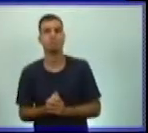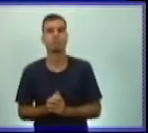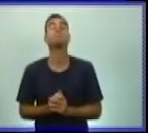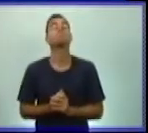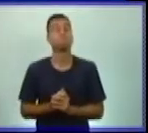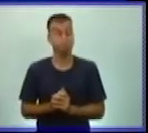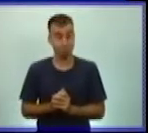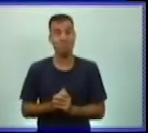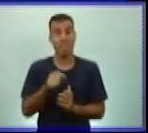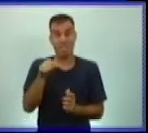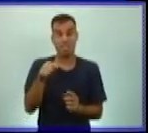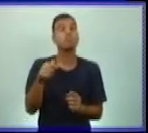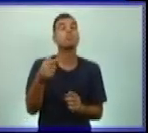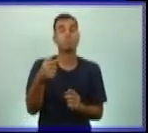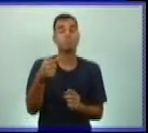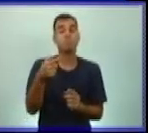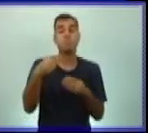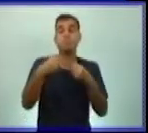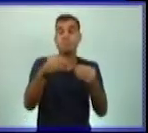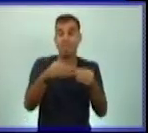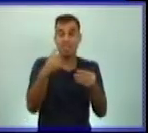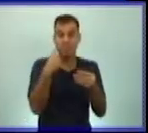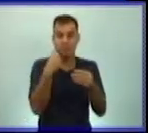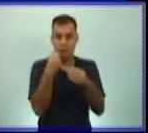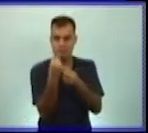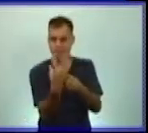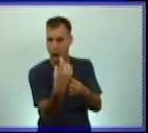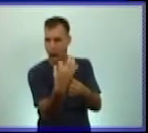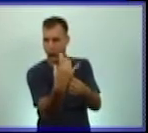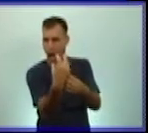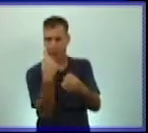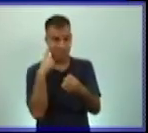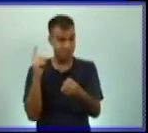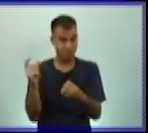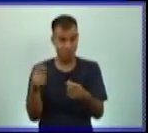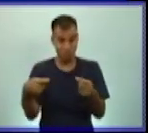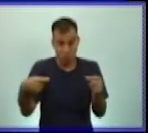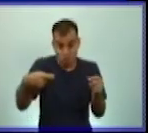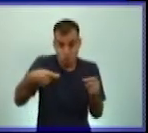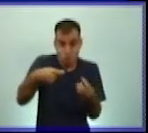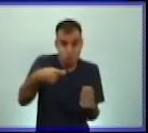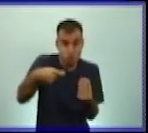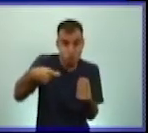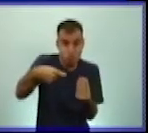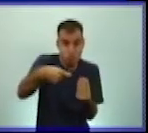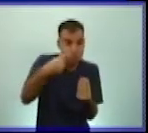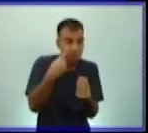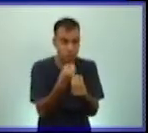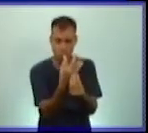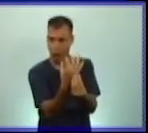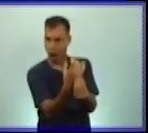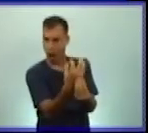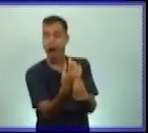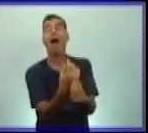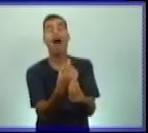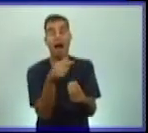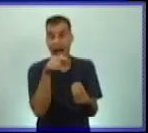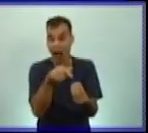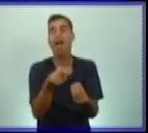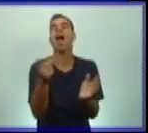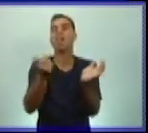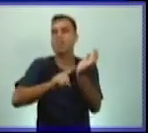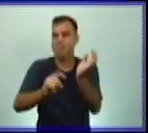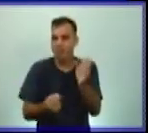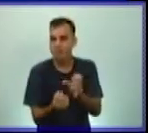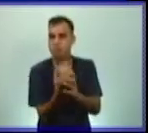Además, pudieron apreciar un desprendimiento de luz que evidencia que en esta reacción química hay un desprendimiento de energía mediante